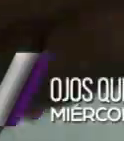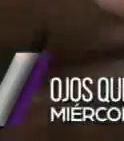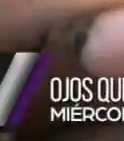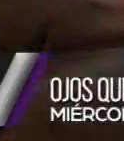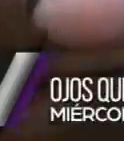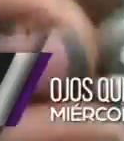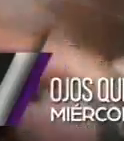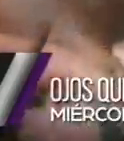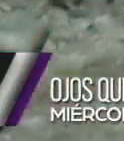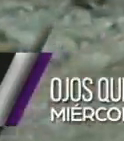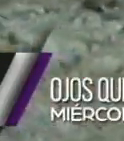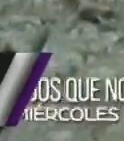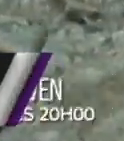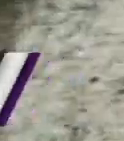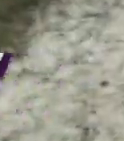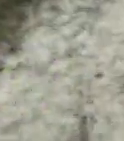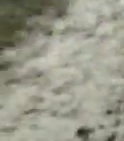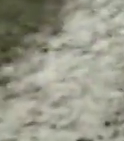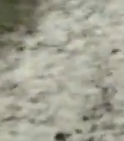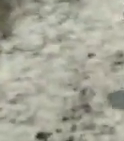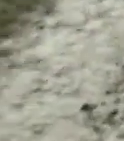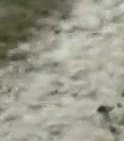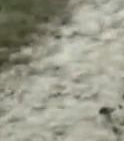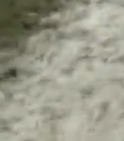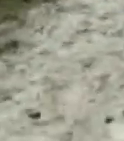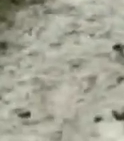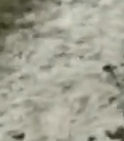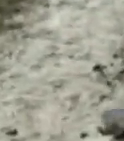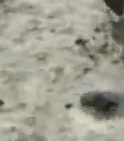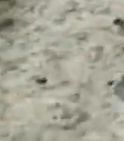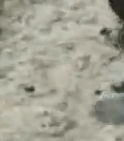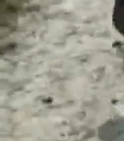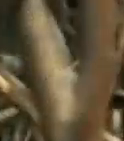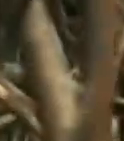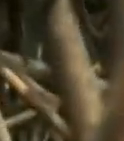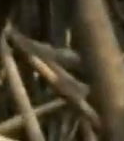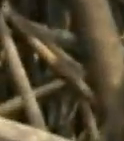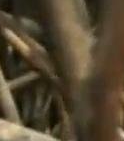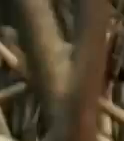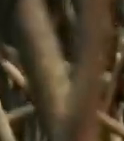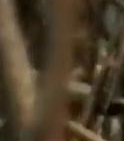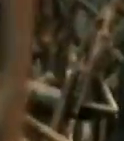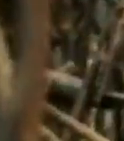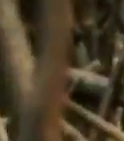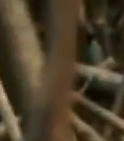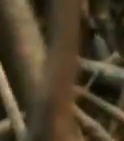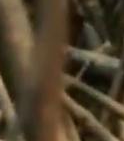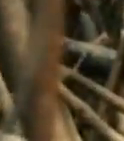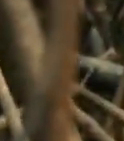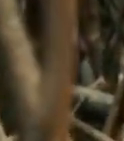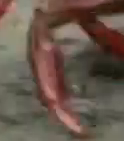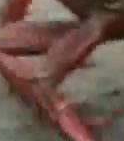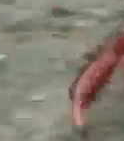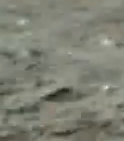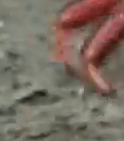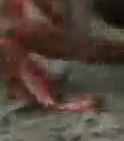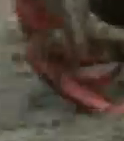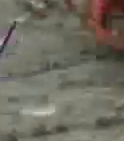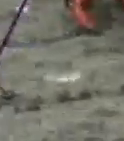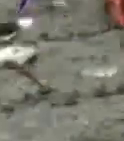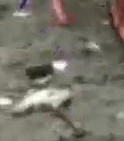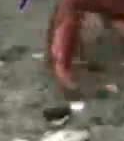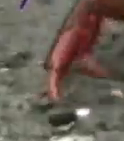guariche. Con el agua está contaminada y todo eso, por eso, por el